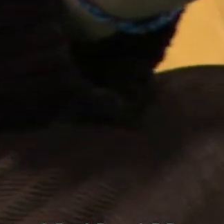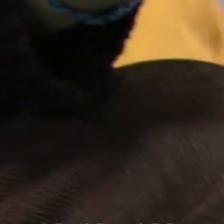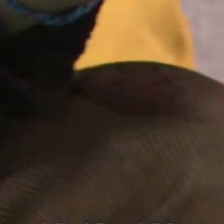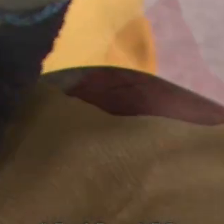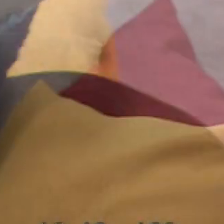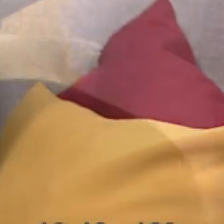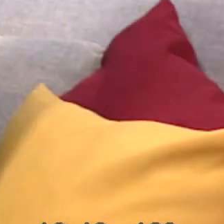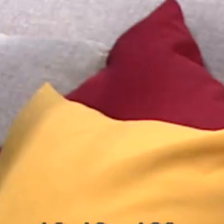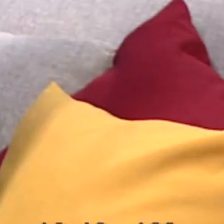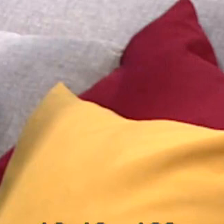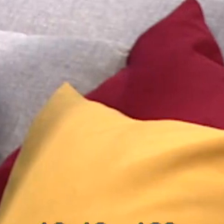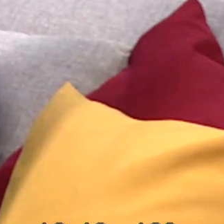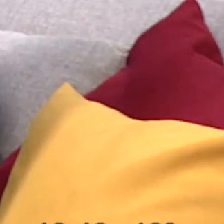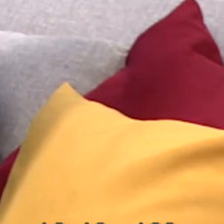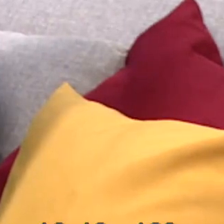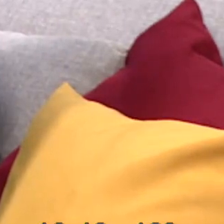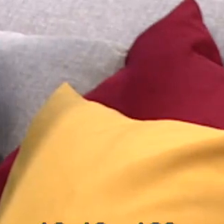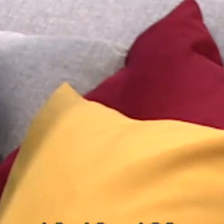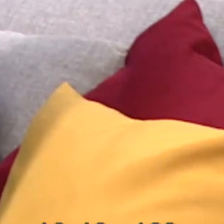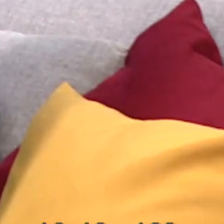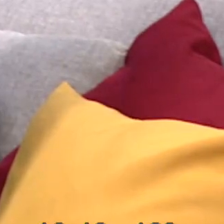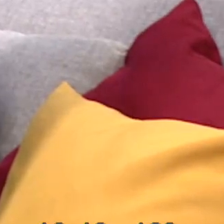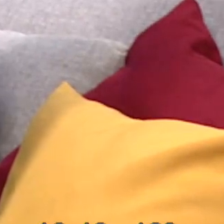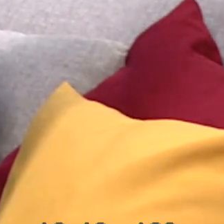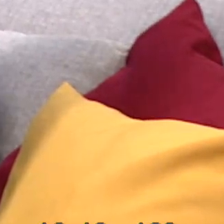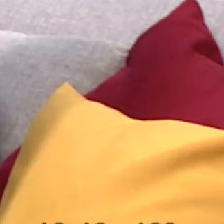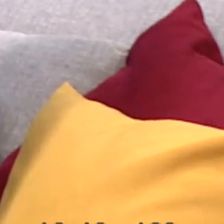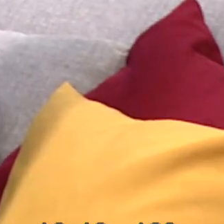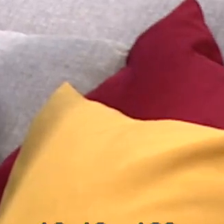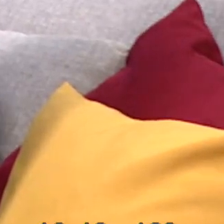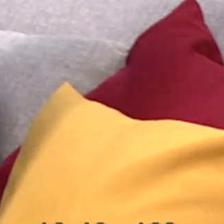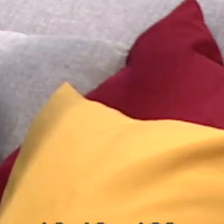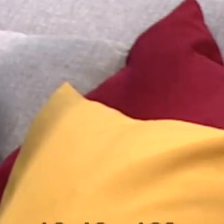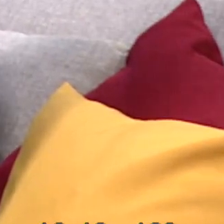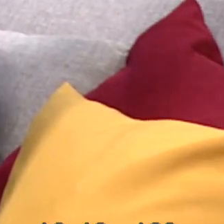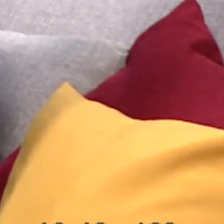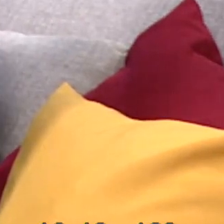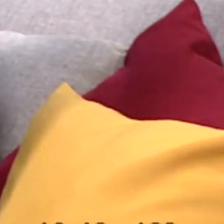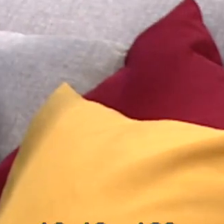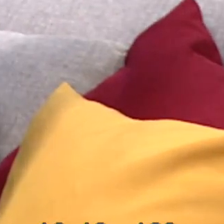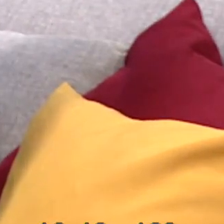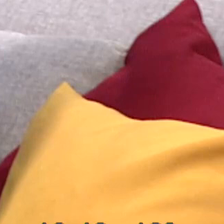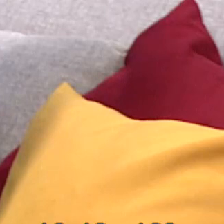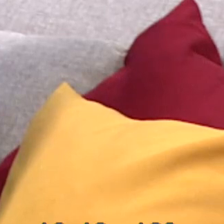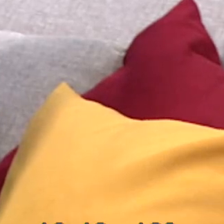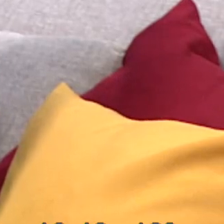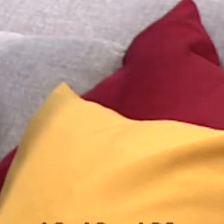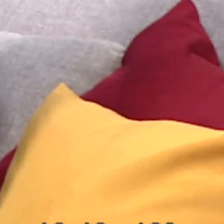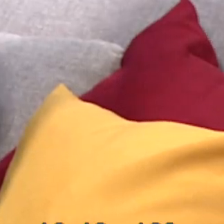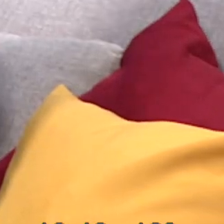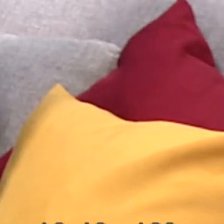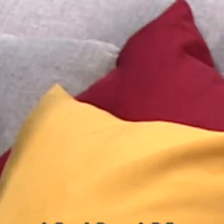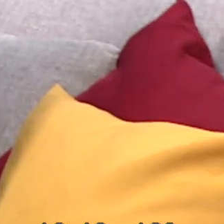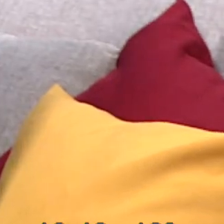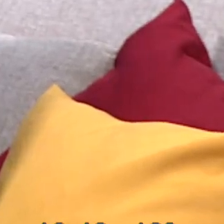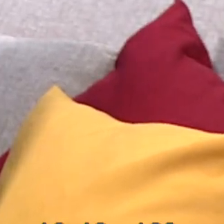Tanto escuchás cuando te hablan las mariposas de tu panza, que